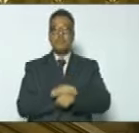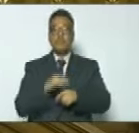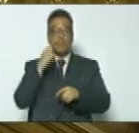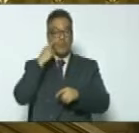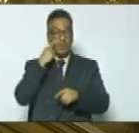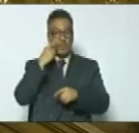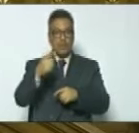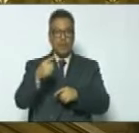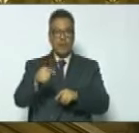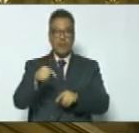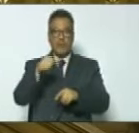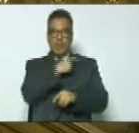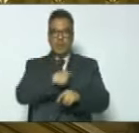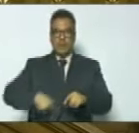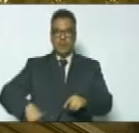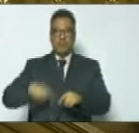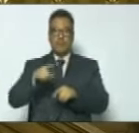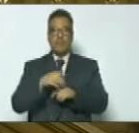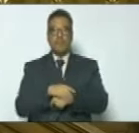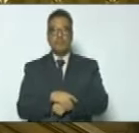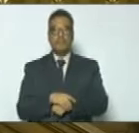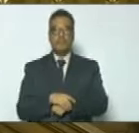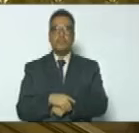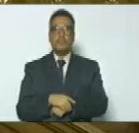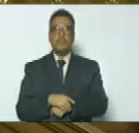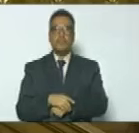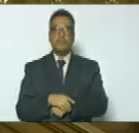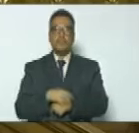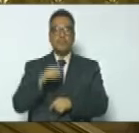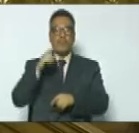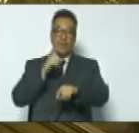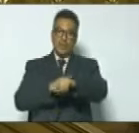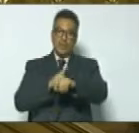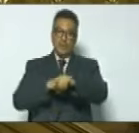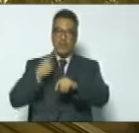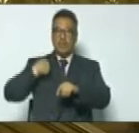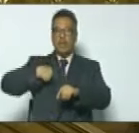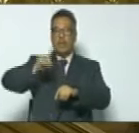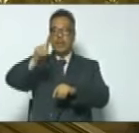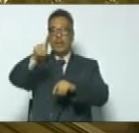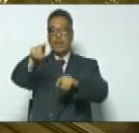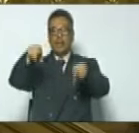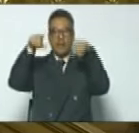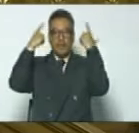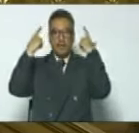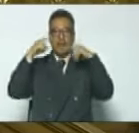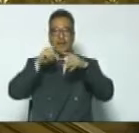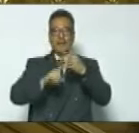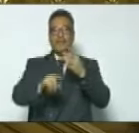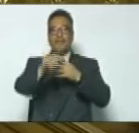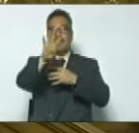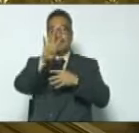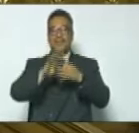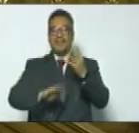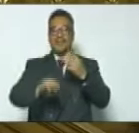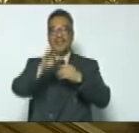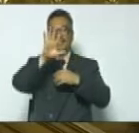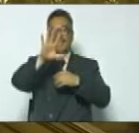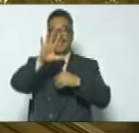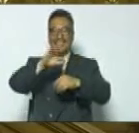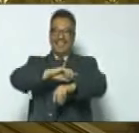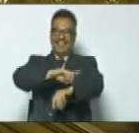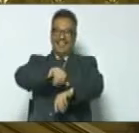en cuenta, presidente, el tiempo que tenían los Tiburones y ser campeones, me tocan como 4 o 5 horas de discurso.